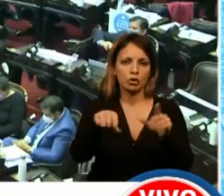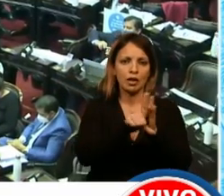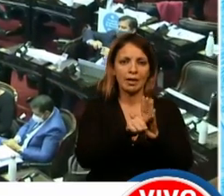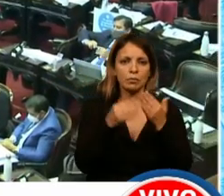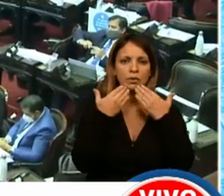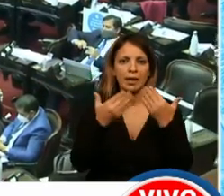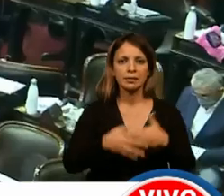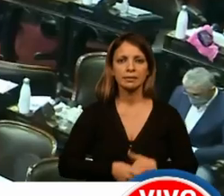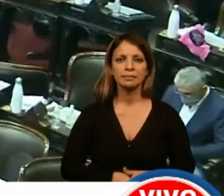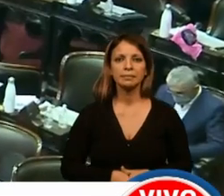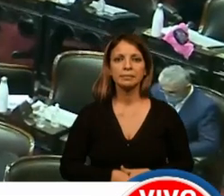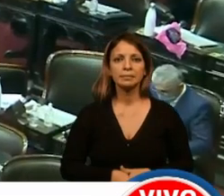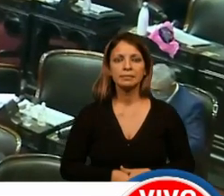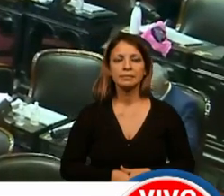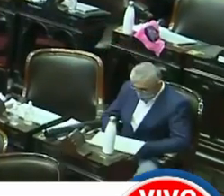ustedes